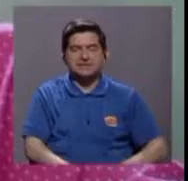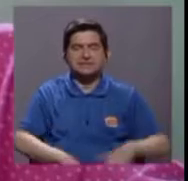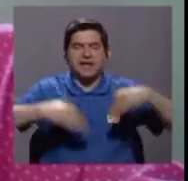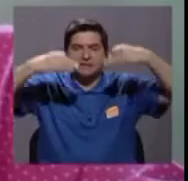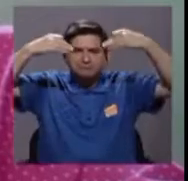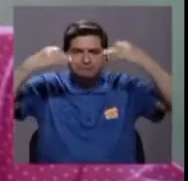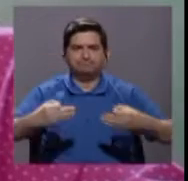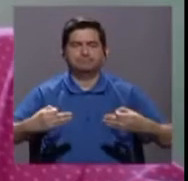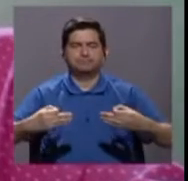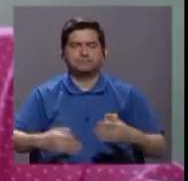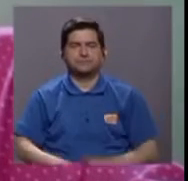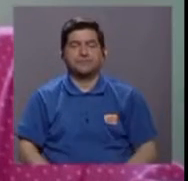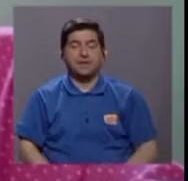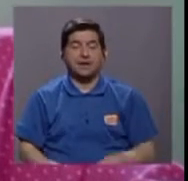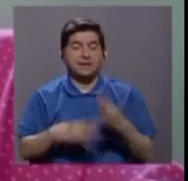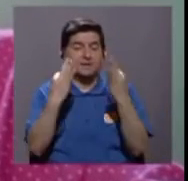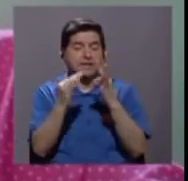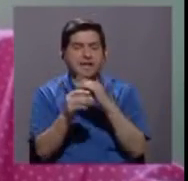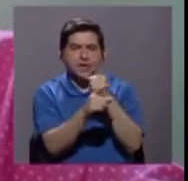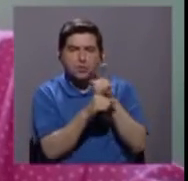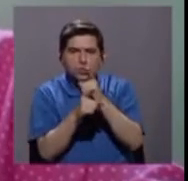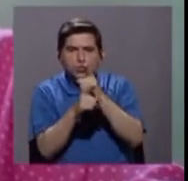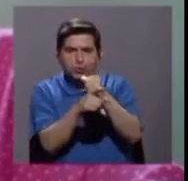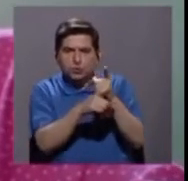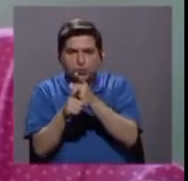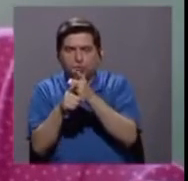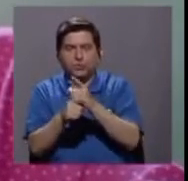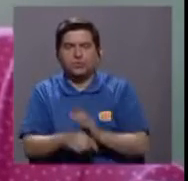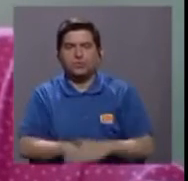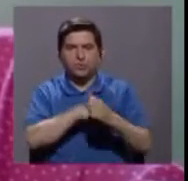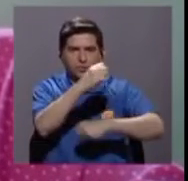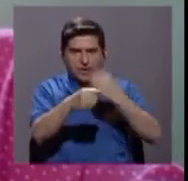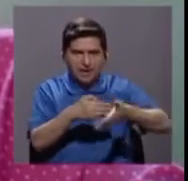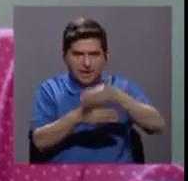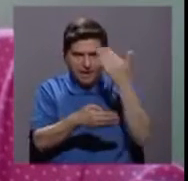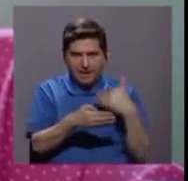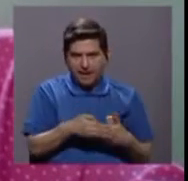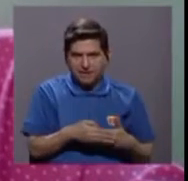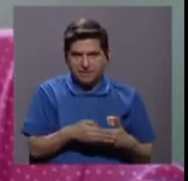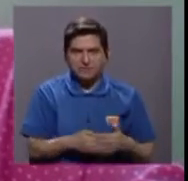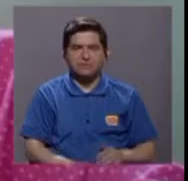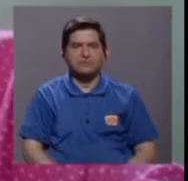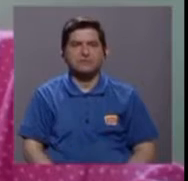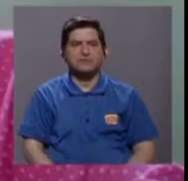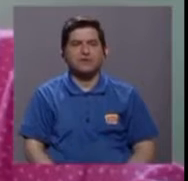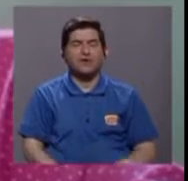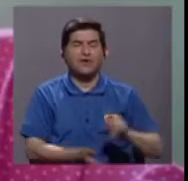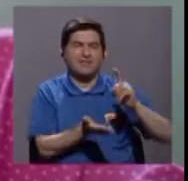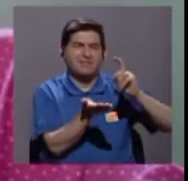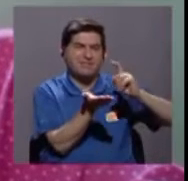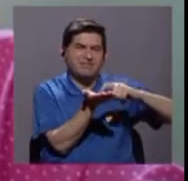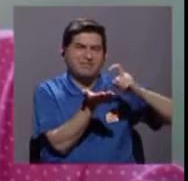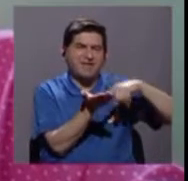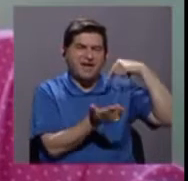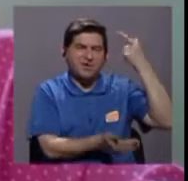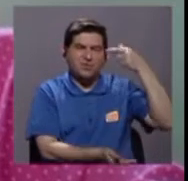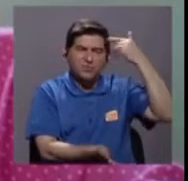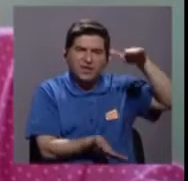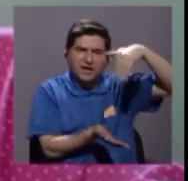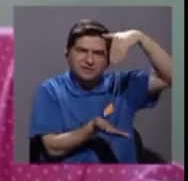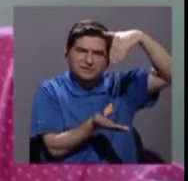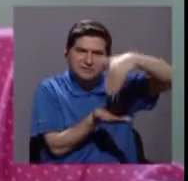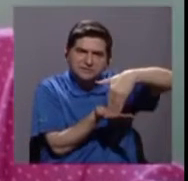medidas para ir corrigiendo, ¿verdad? El año pasado la deuda del gobierno